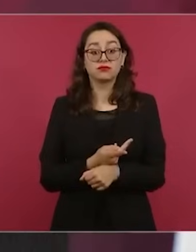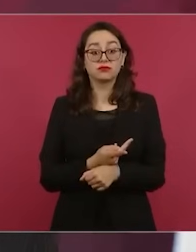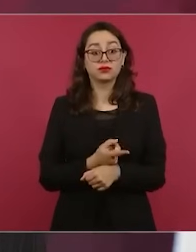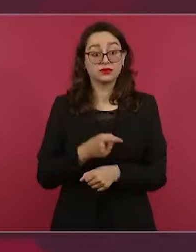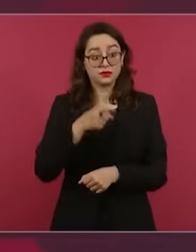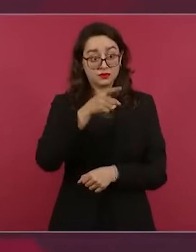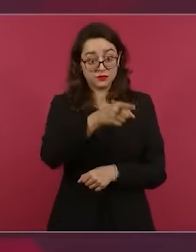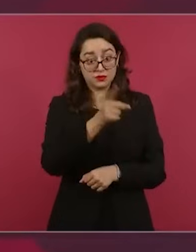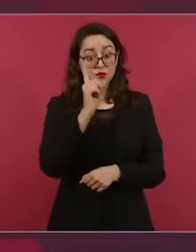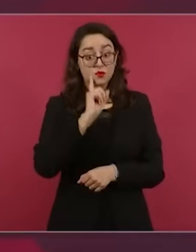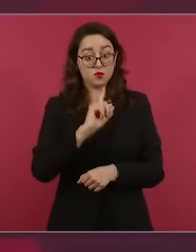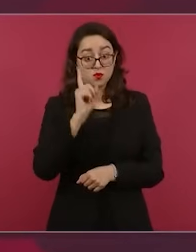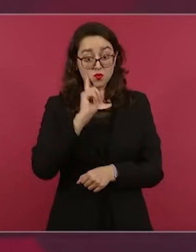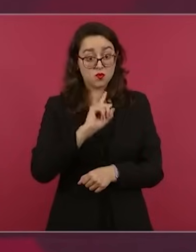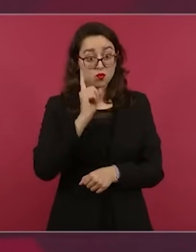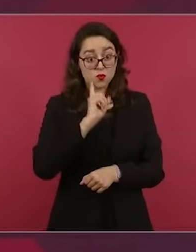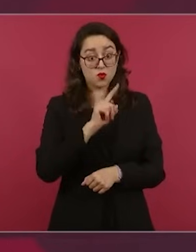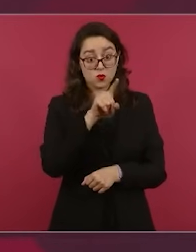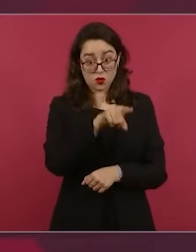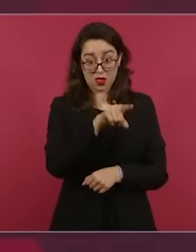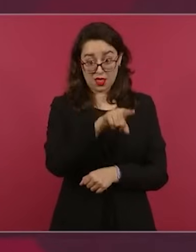envió el registro antes de irse